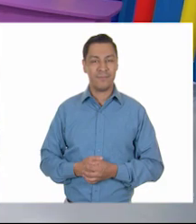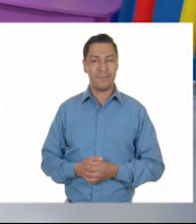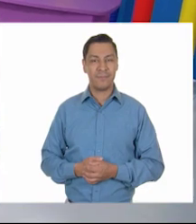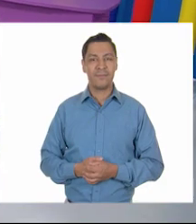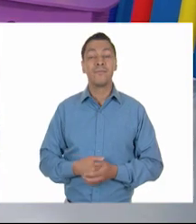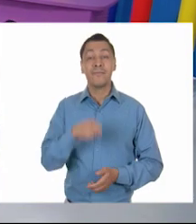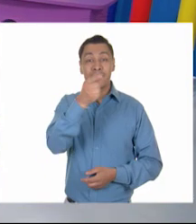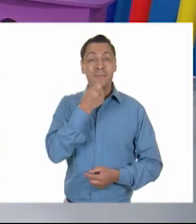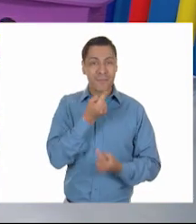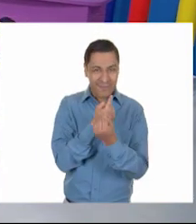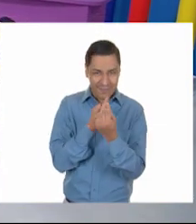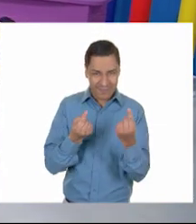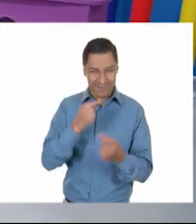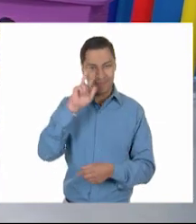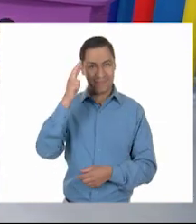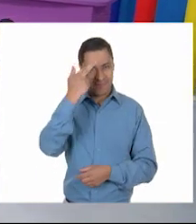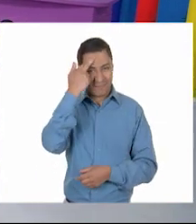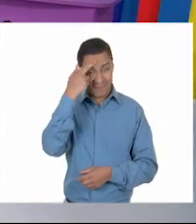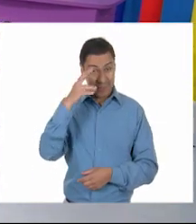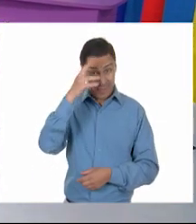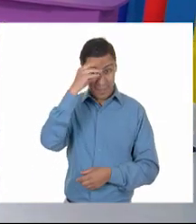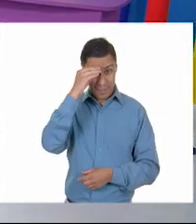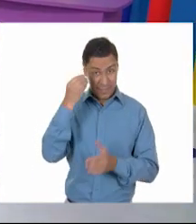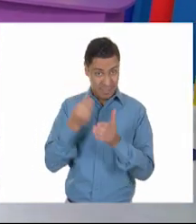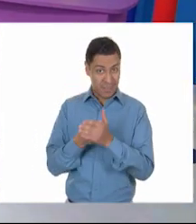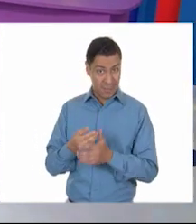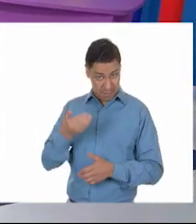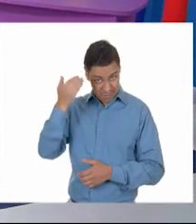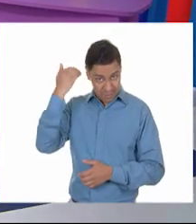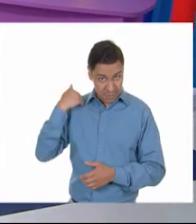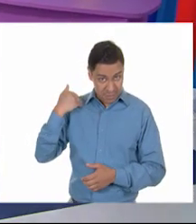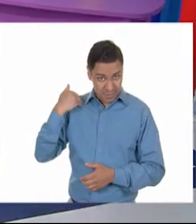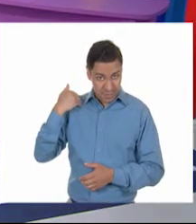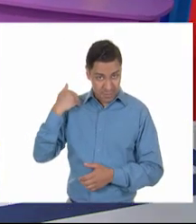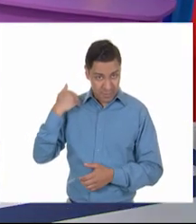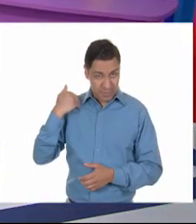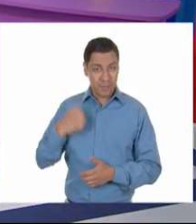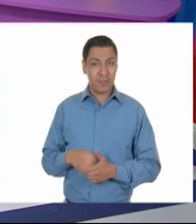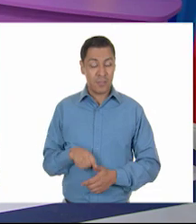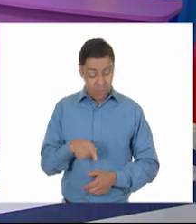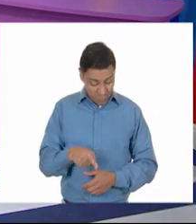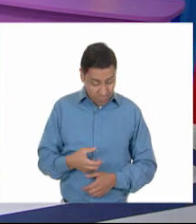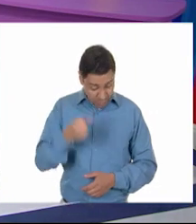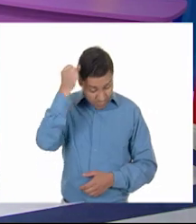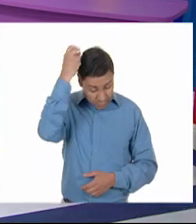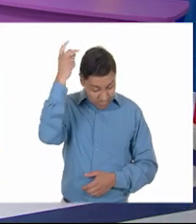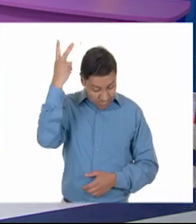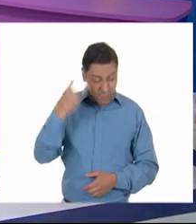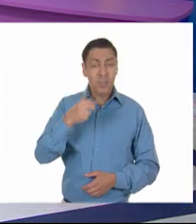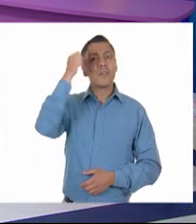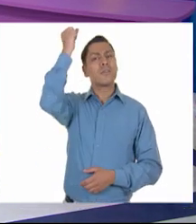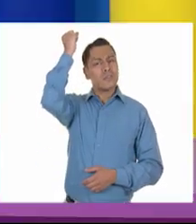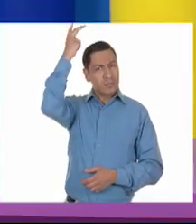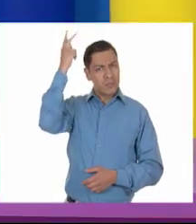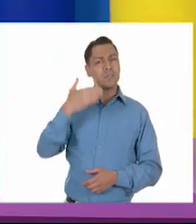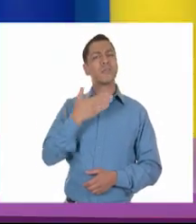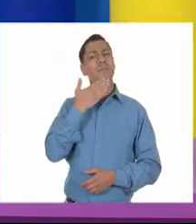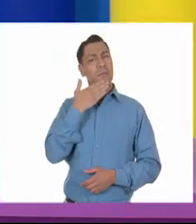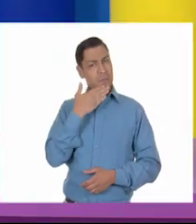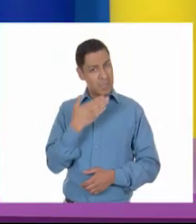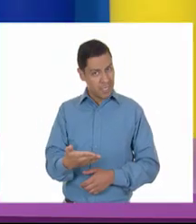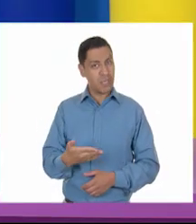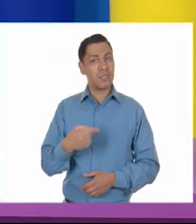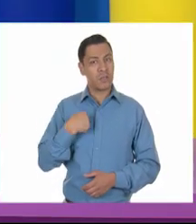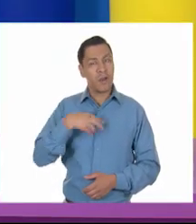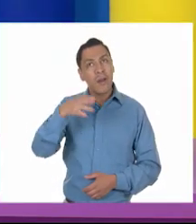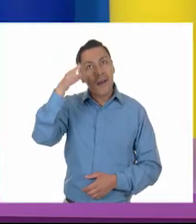Niñas y niños, ¿recuerdan lo que aprendimos en la clase anterior? Por supuesto que me acuerdo, María. Tuvimos una clase